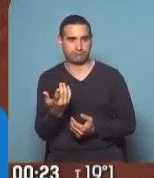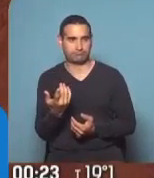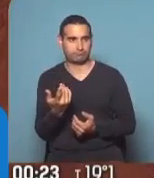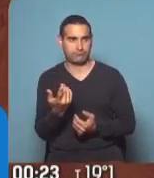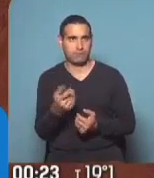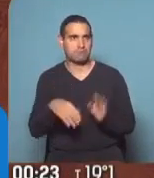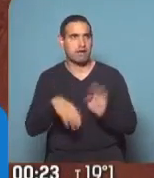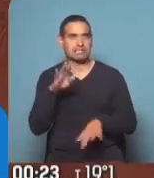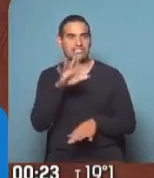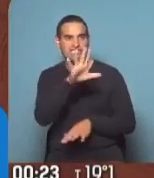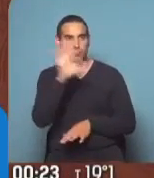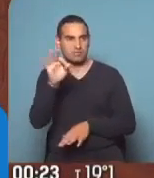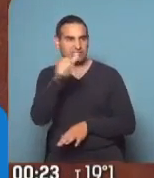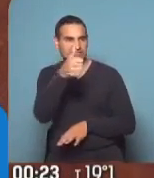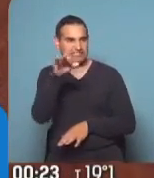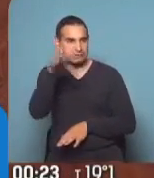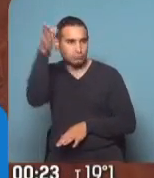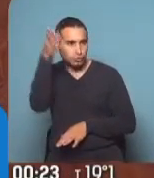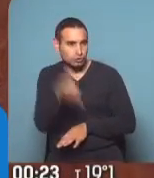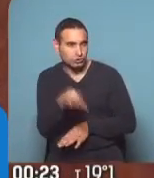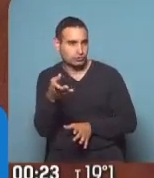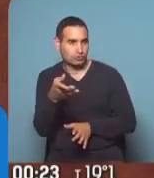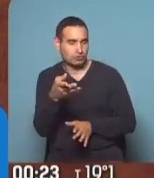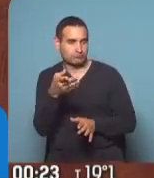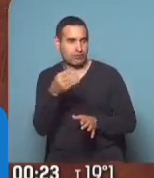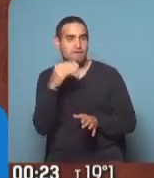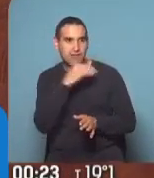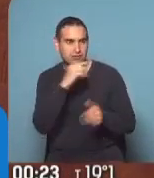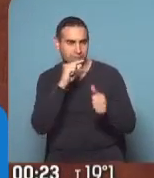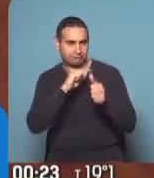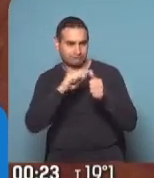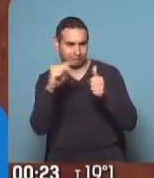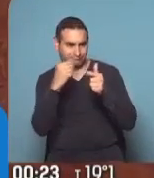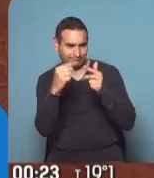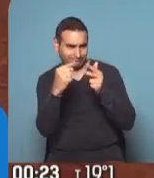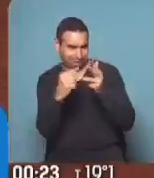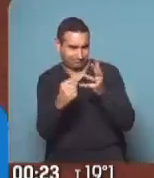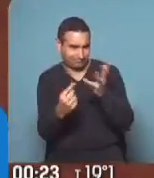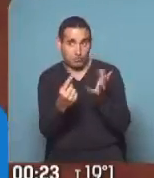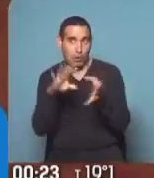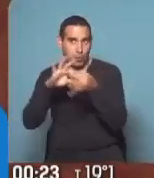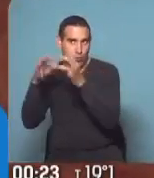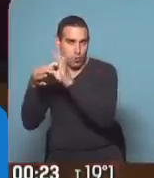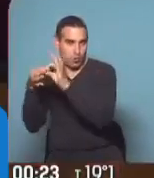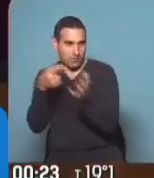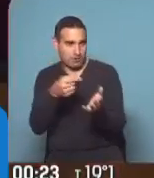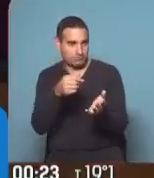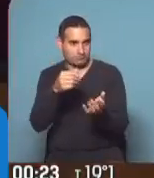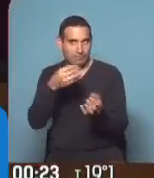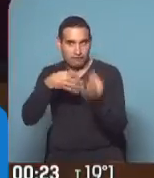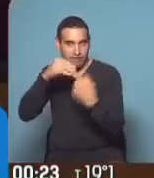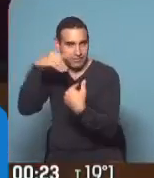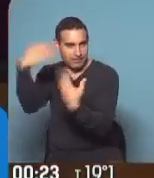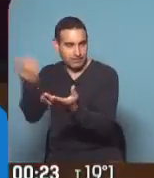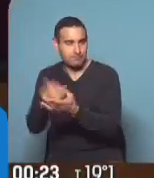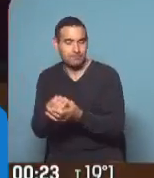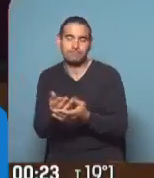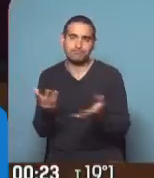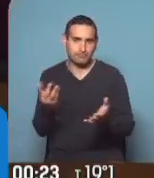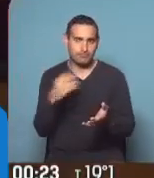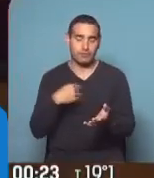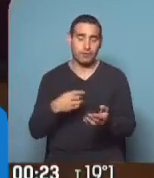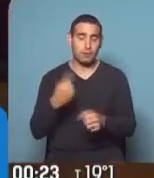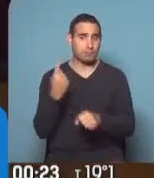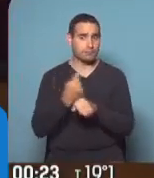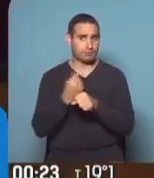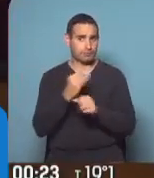del 50 o 60% de las variedades que hay en Europa, aquí en Argentina? Bueno, tenemos que partir de la